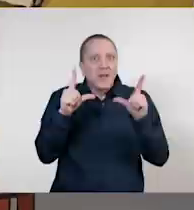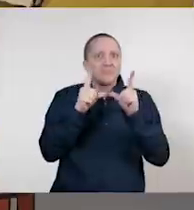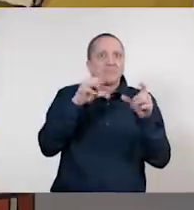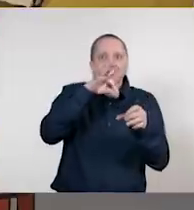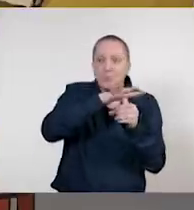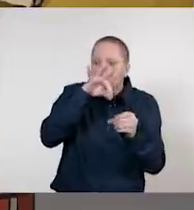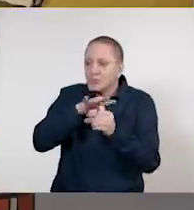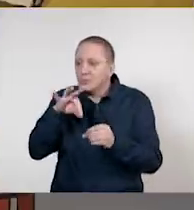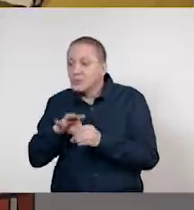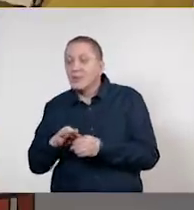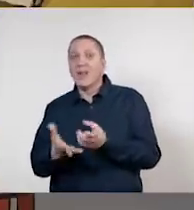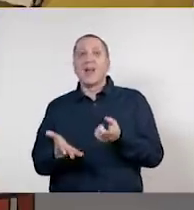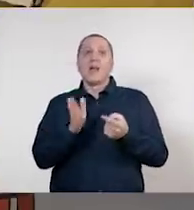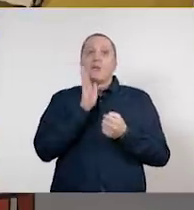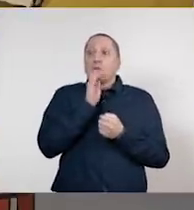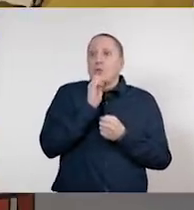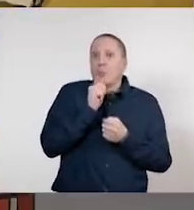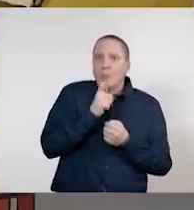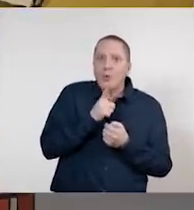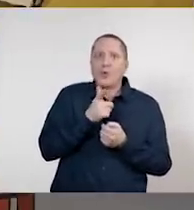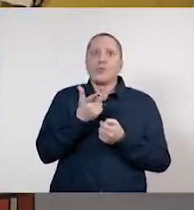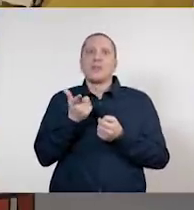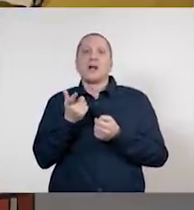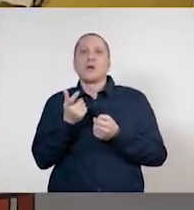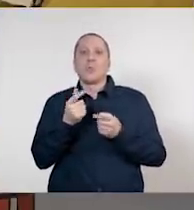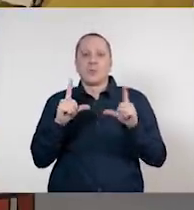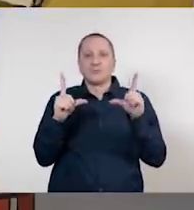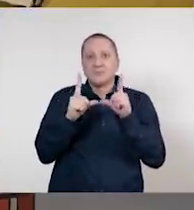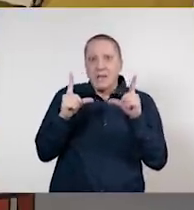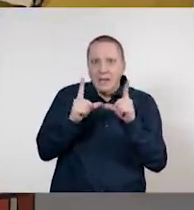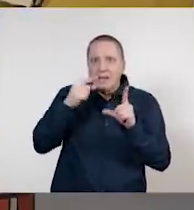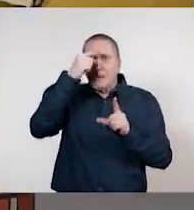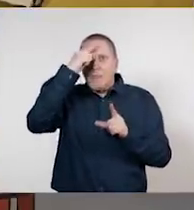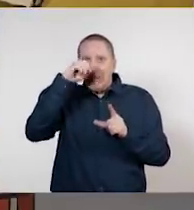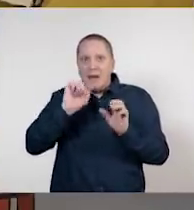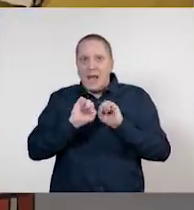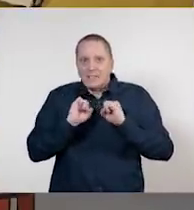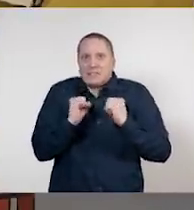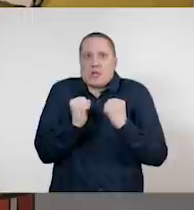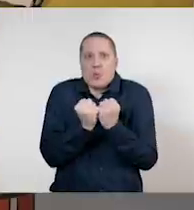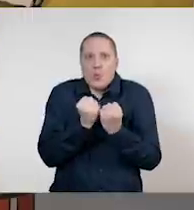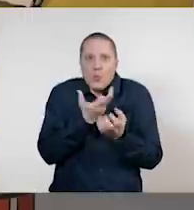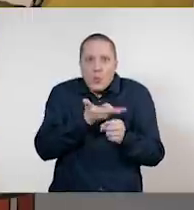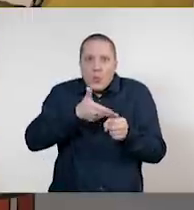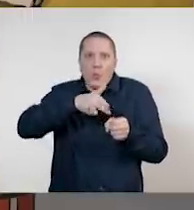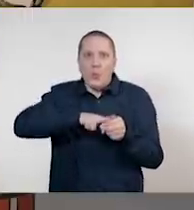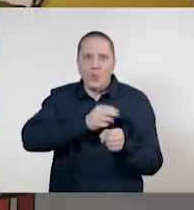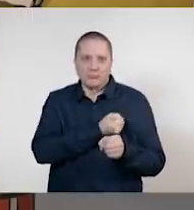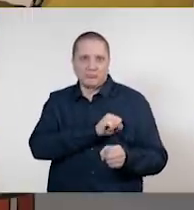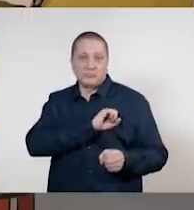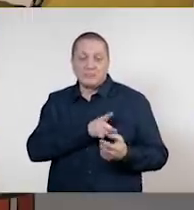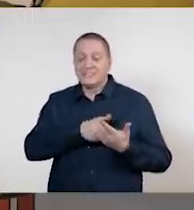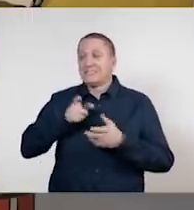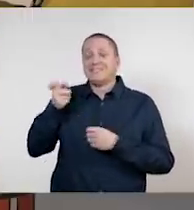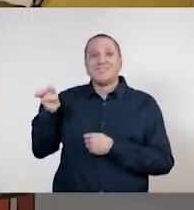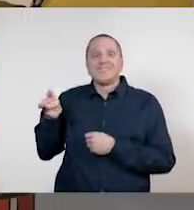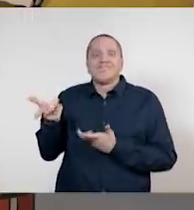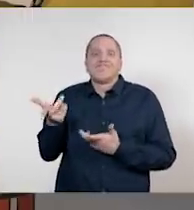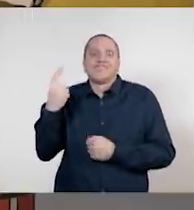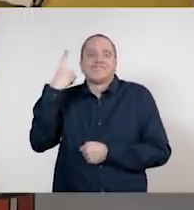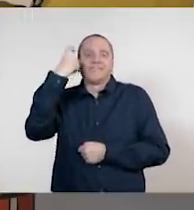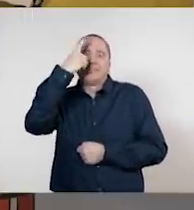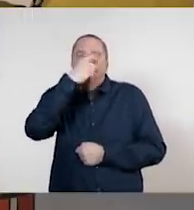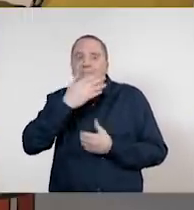su credencial para votar y tampoco podía sacar su tarjeta del Seguro Social. Y entonces eso le dificultaba